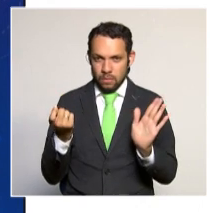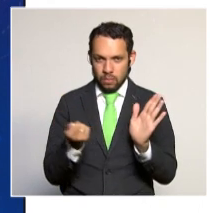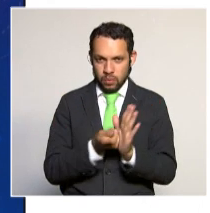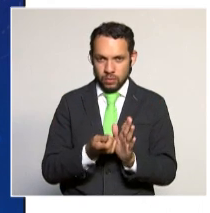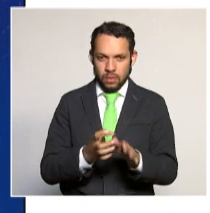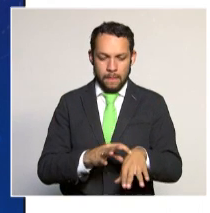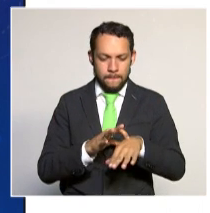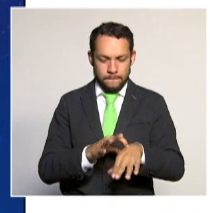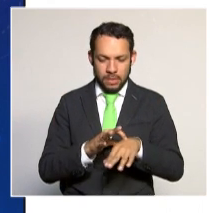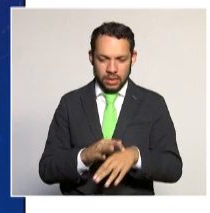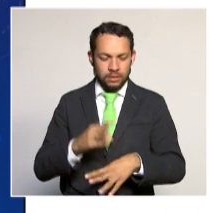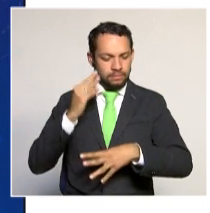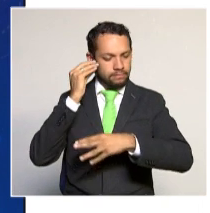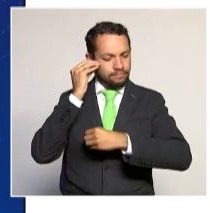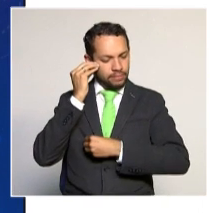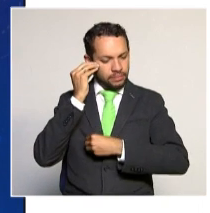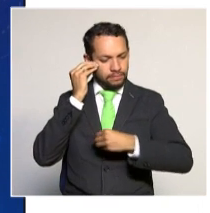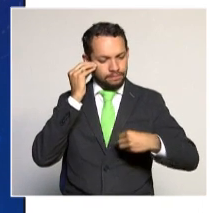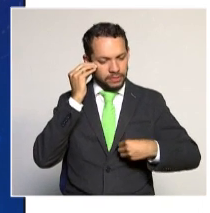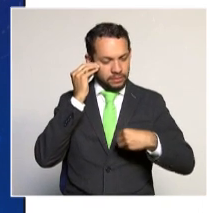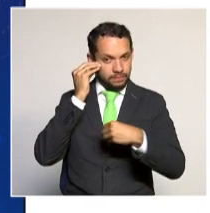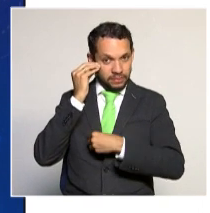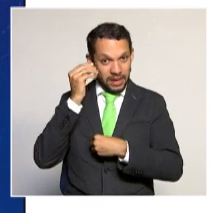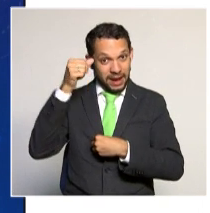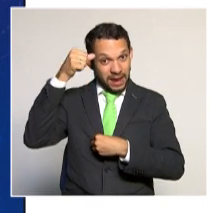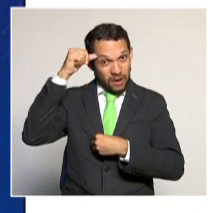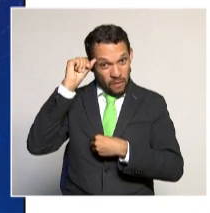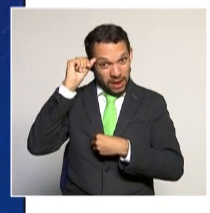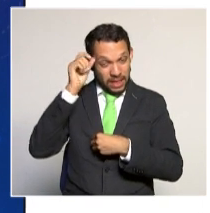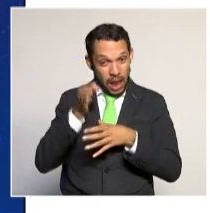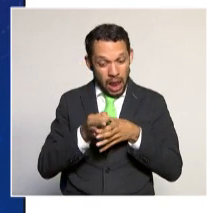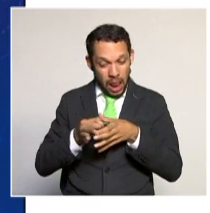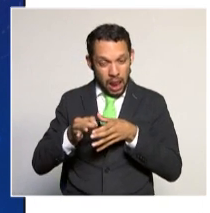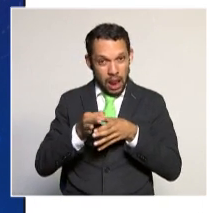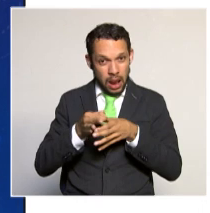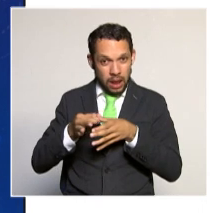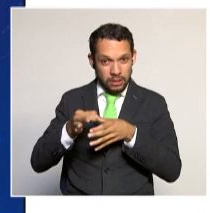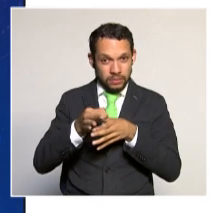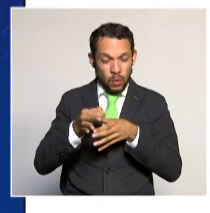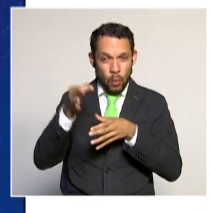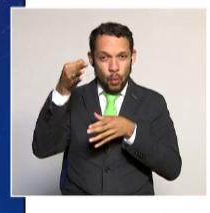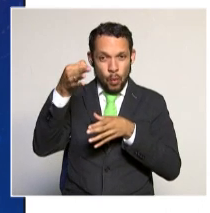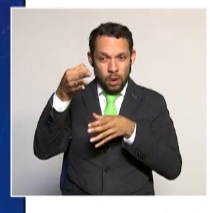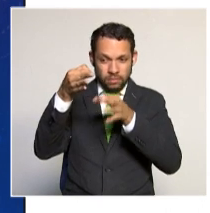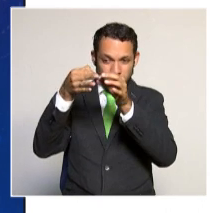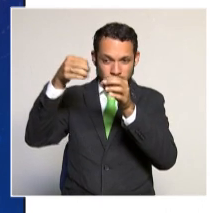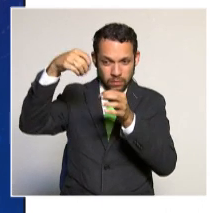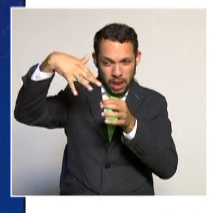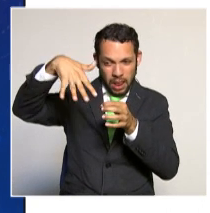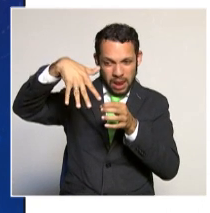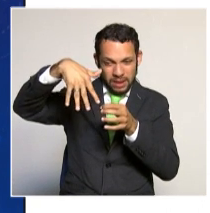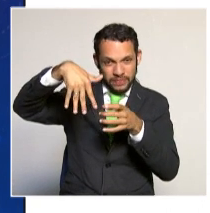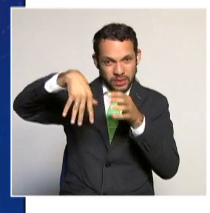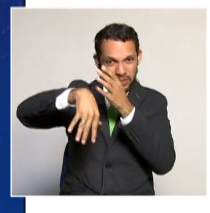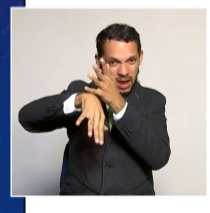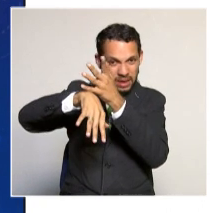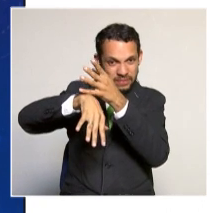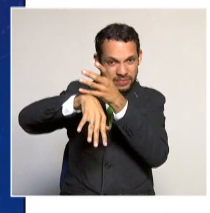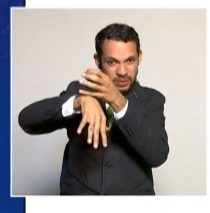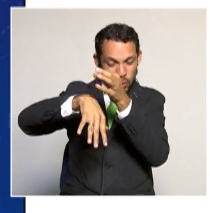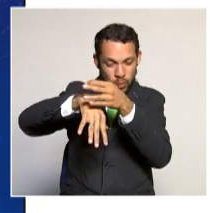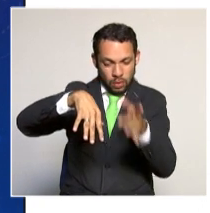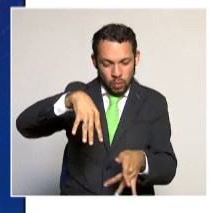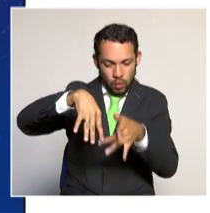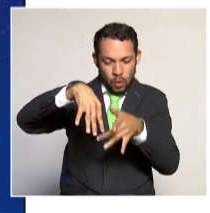respecto. Recuerden lo del beta-amiloide. Esta sustancia que se deposita aquí por una alteración genética que